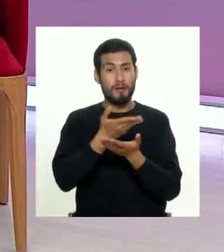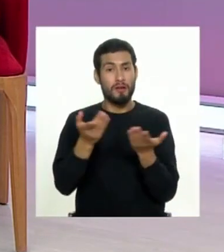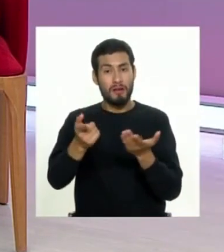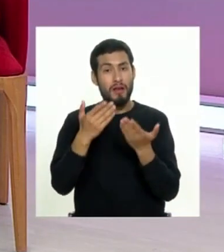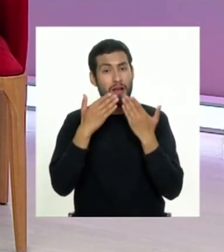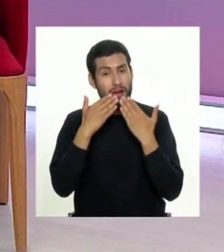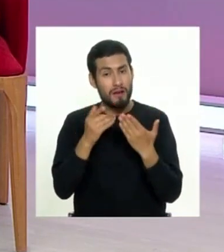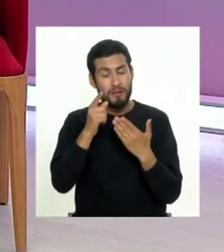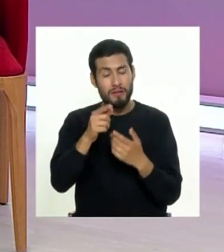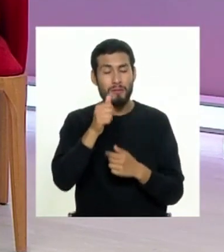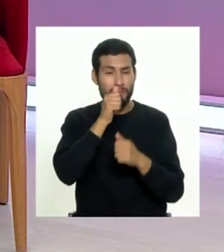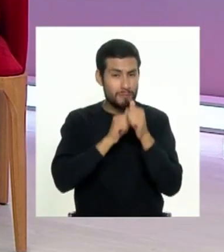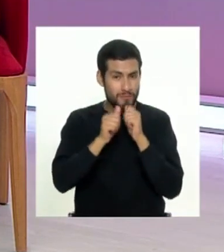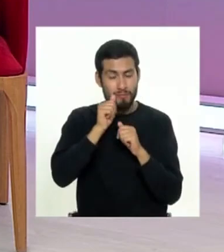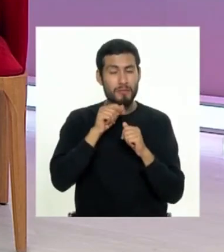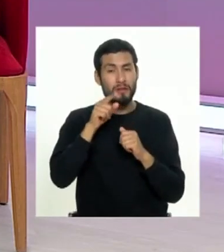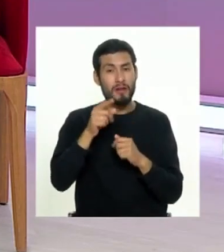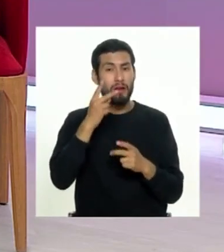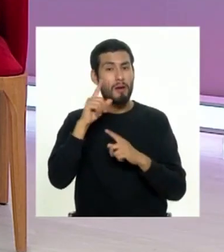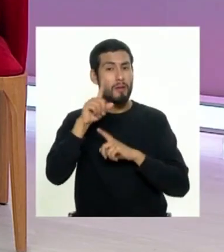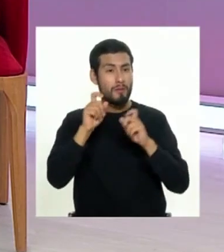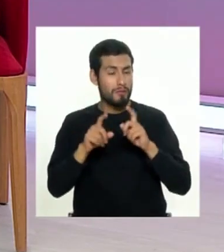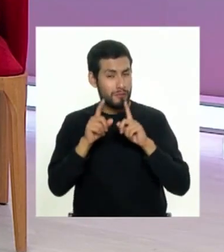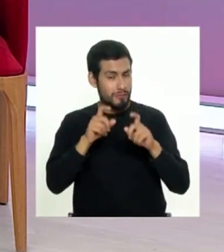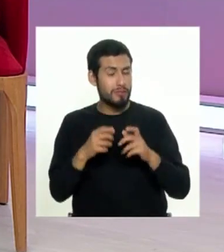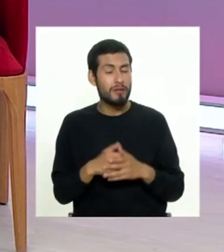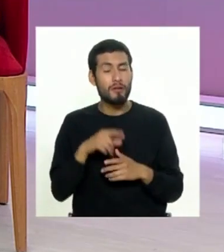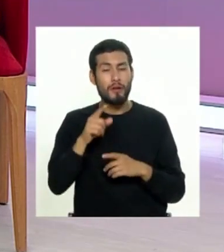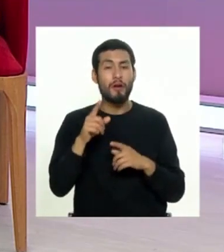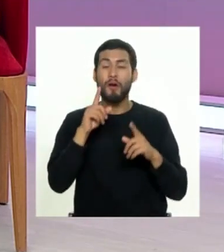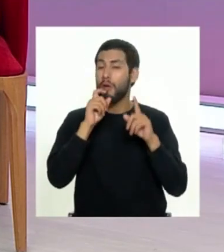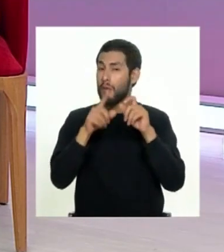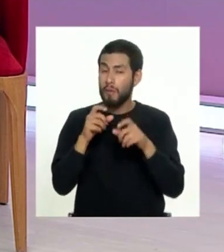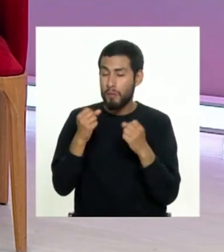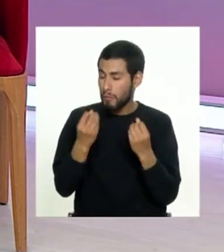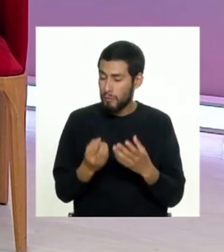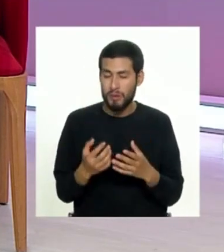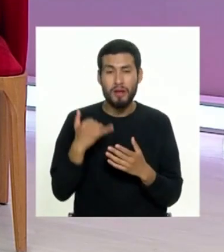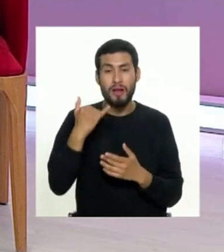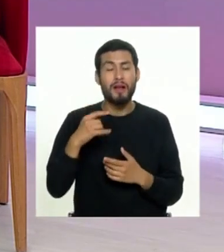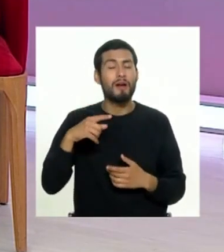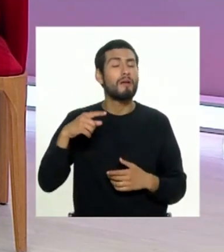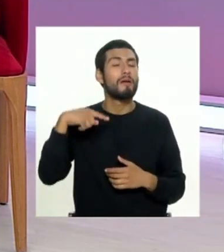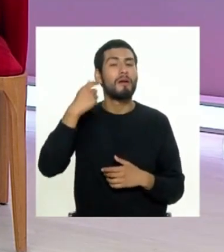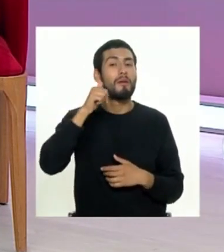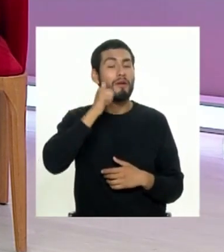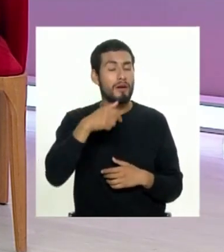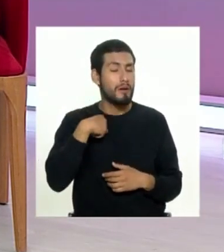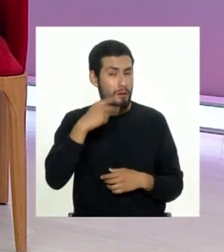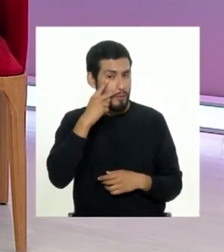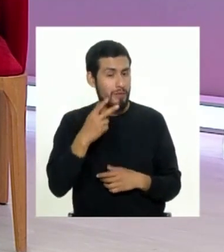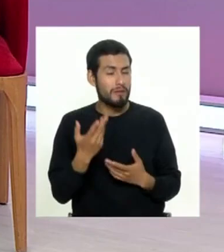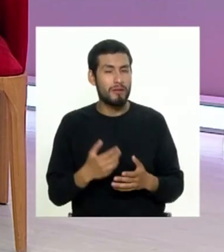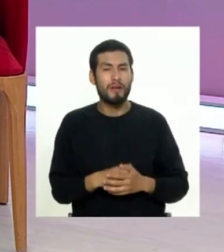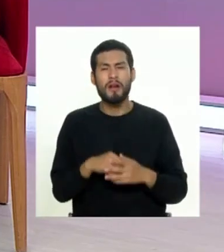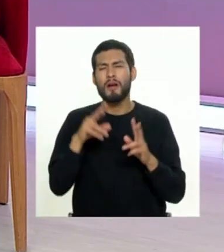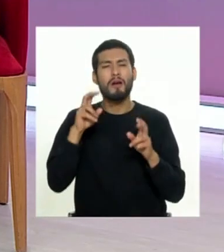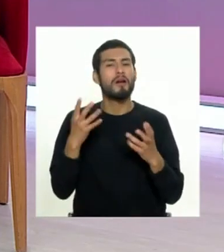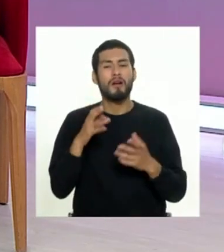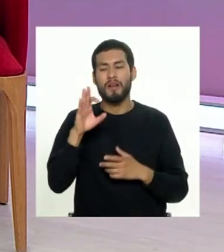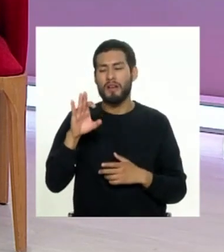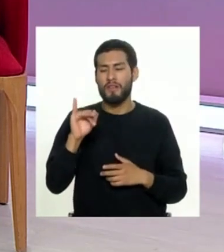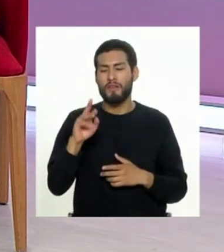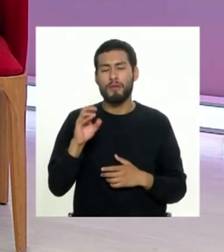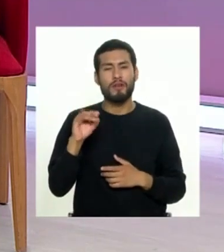muchas gracias por su paciencia, por sus preguntas, por sus inquietudes. Y ya nos vemos el día de mañana. Estamos hablando mañana de